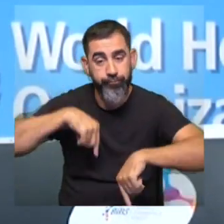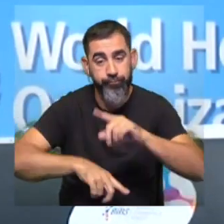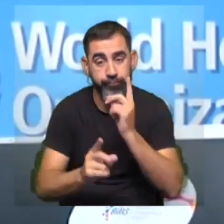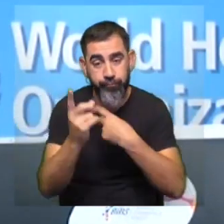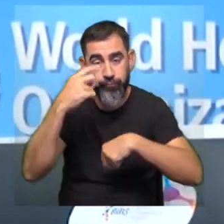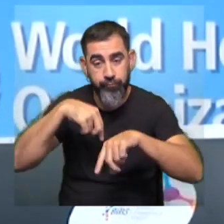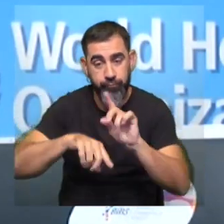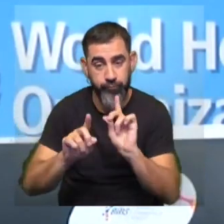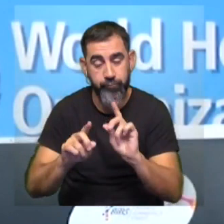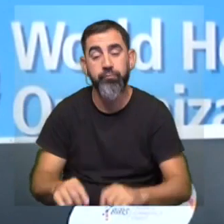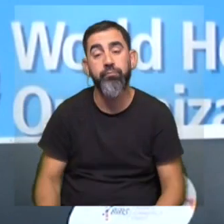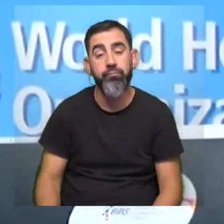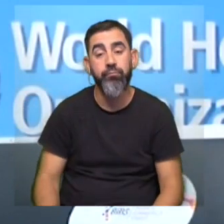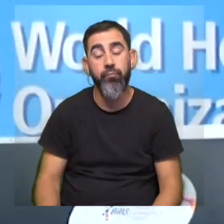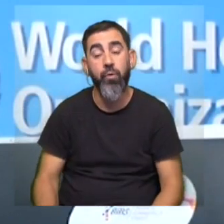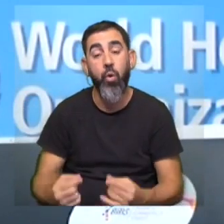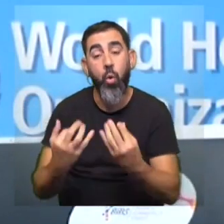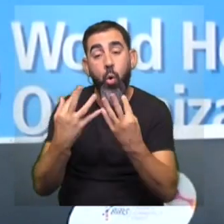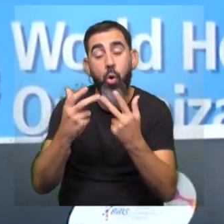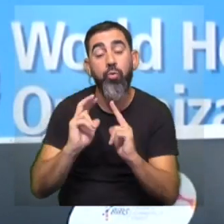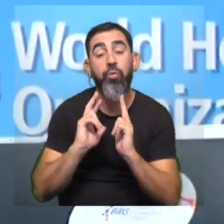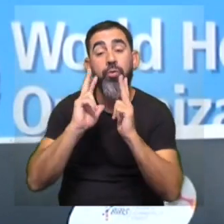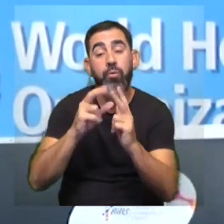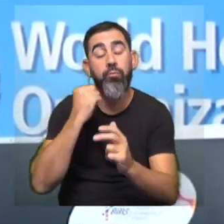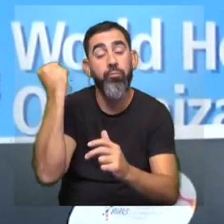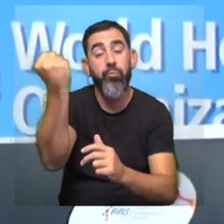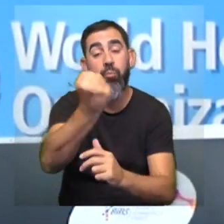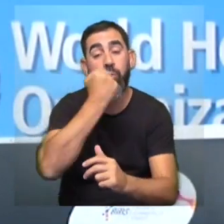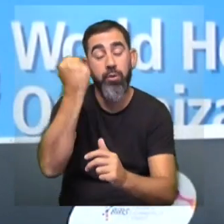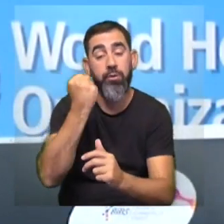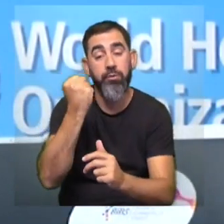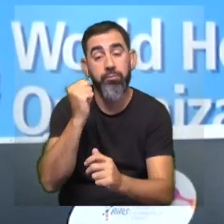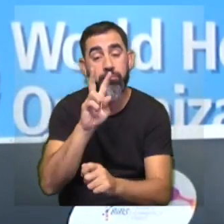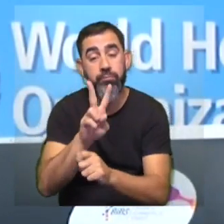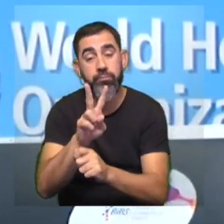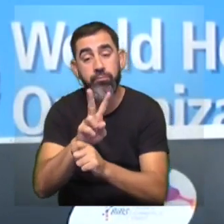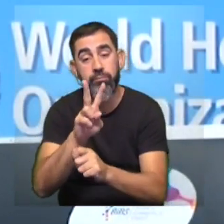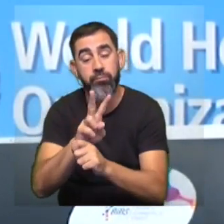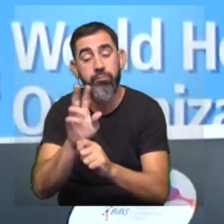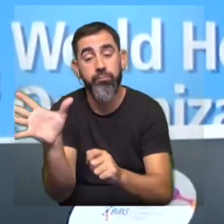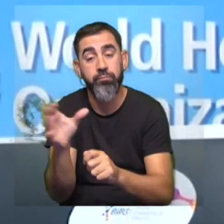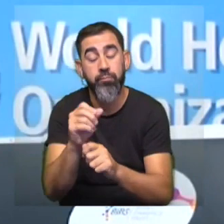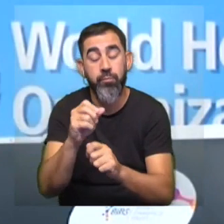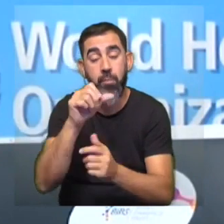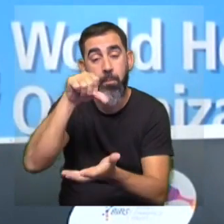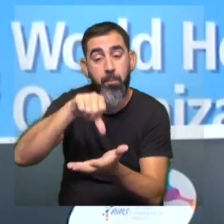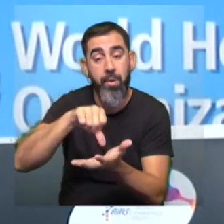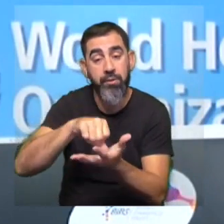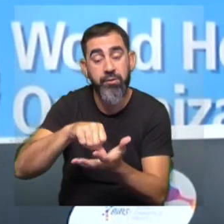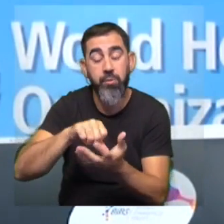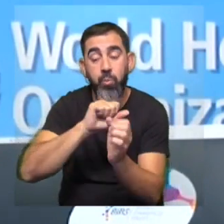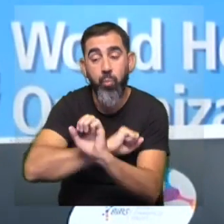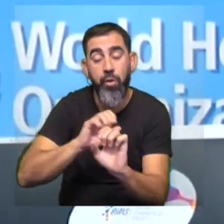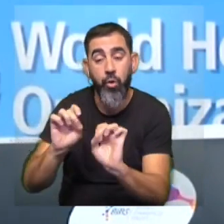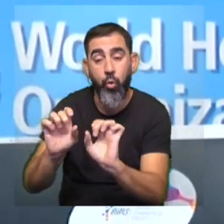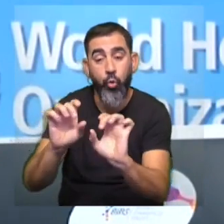debe atenderse. La OMS destacó la importancia de conservar las capacidades nacionales para atender posibles